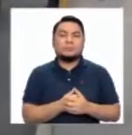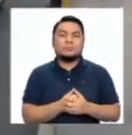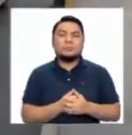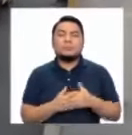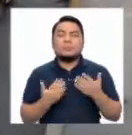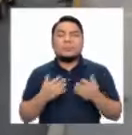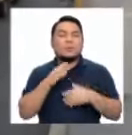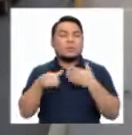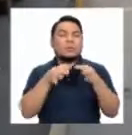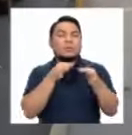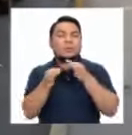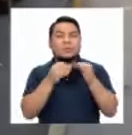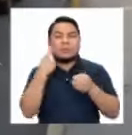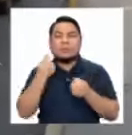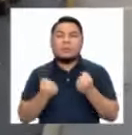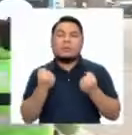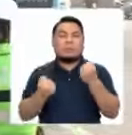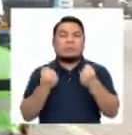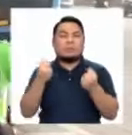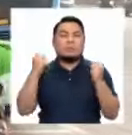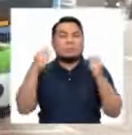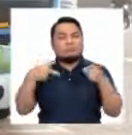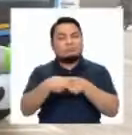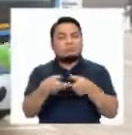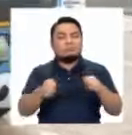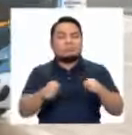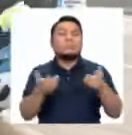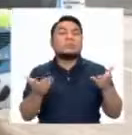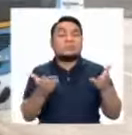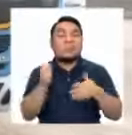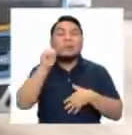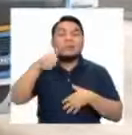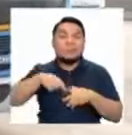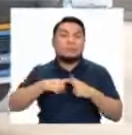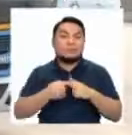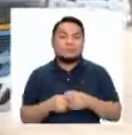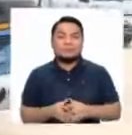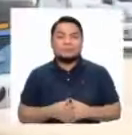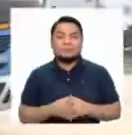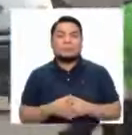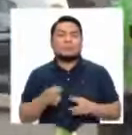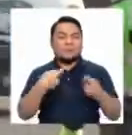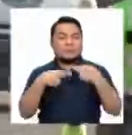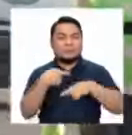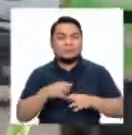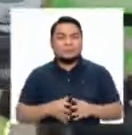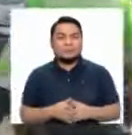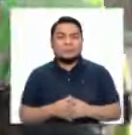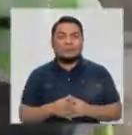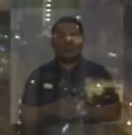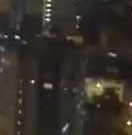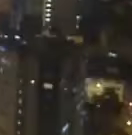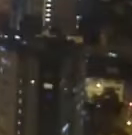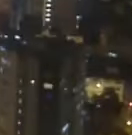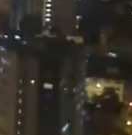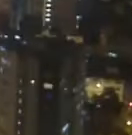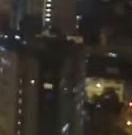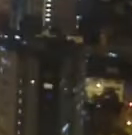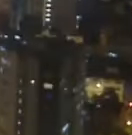los detalles del paro de transporte programado desde mañana. Regresamos.